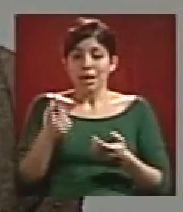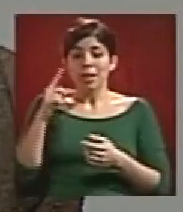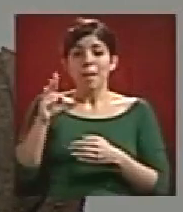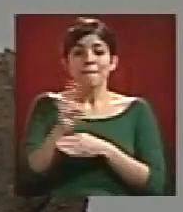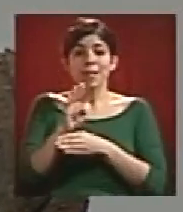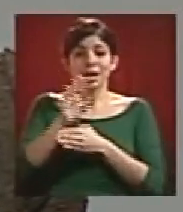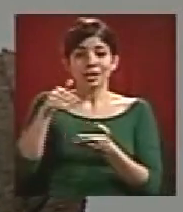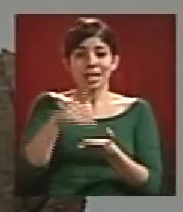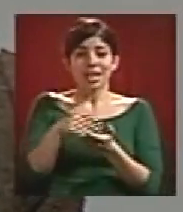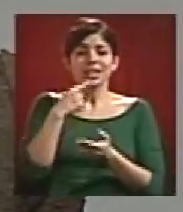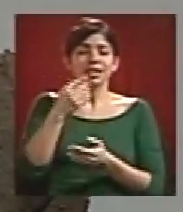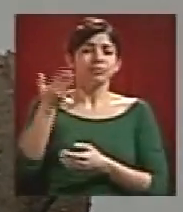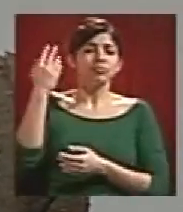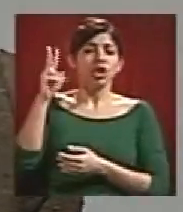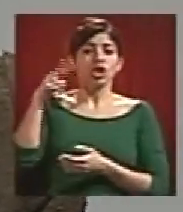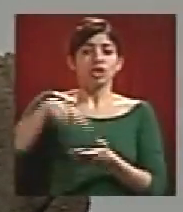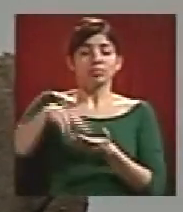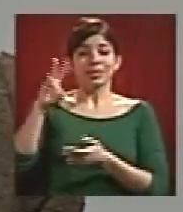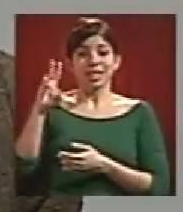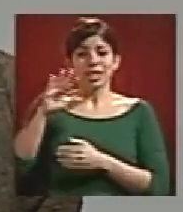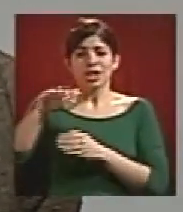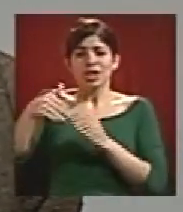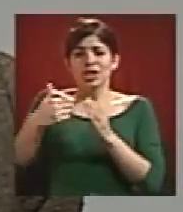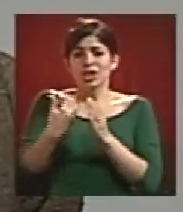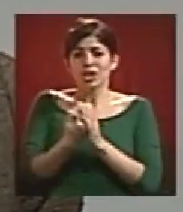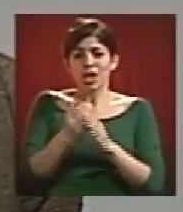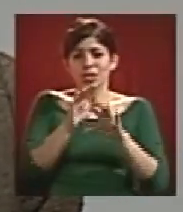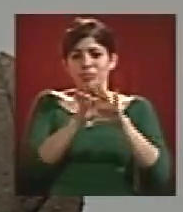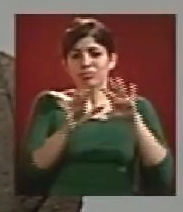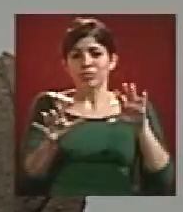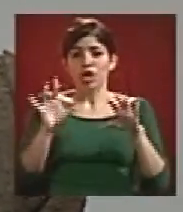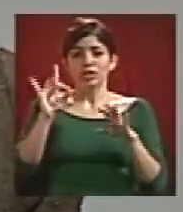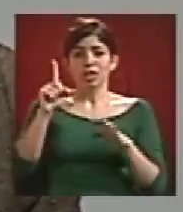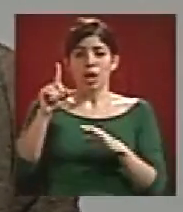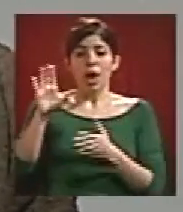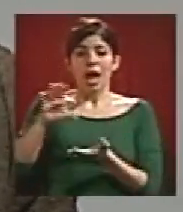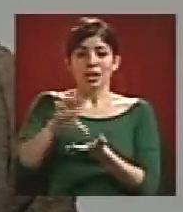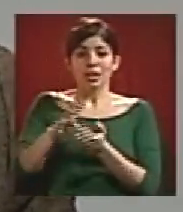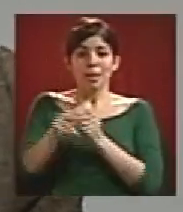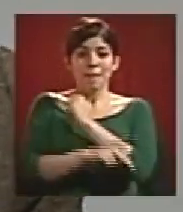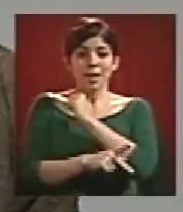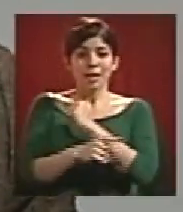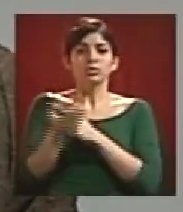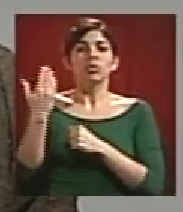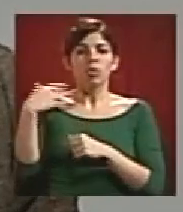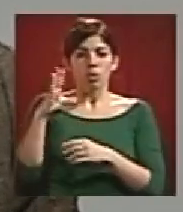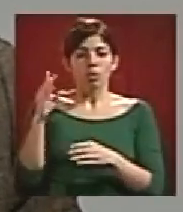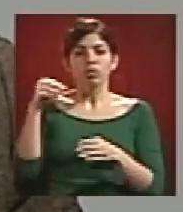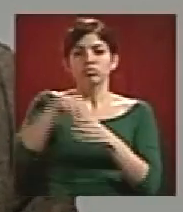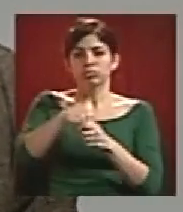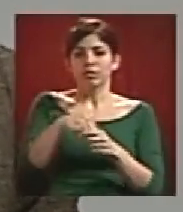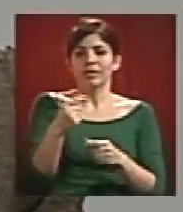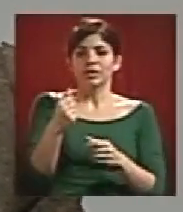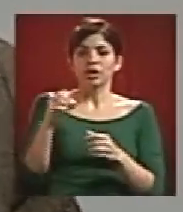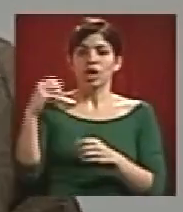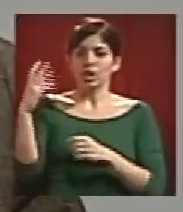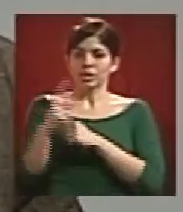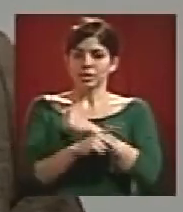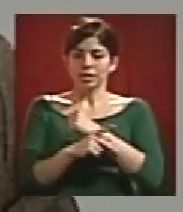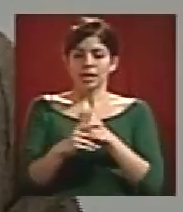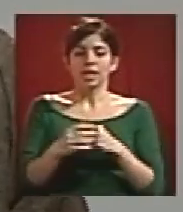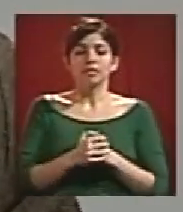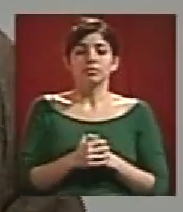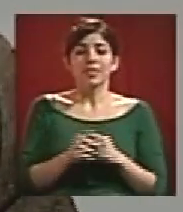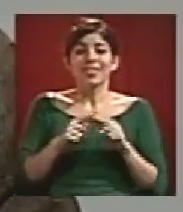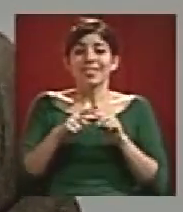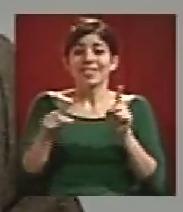año 2007 en todos los 81 cantones del país hubo inversión externa directa en el sector inmobiliario. La diferencia